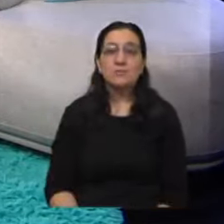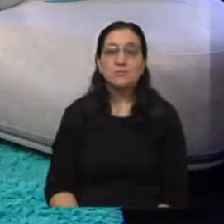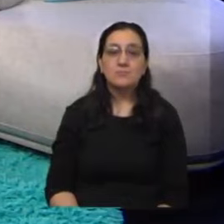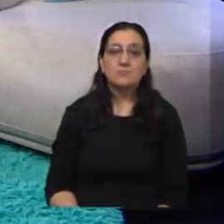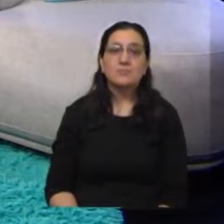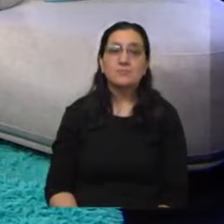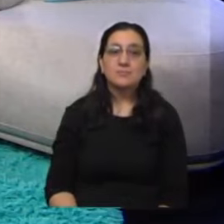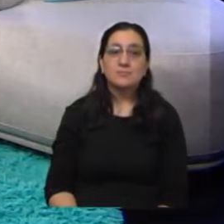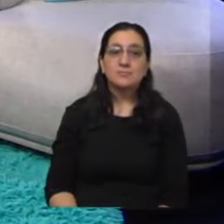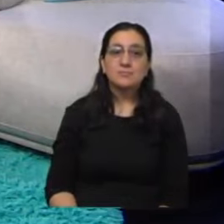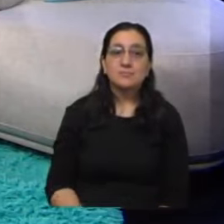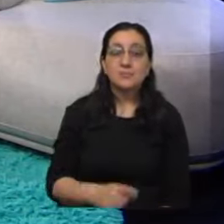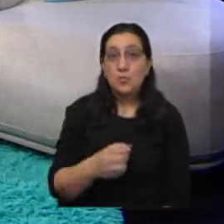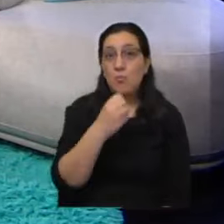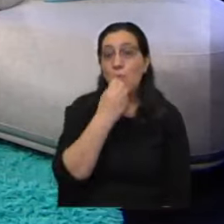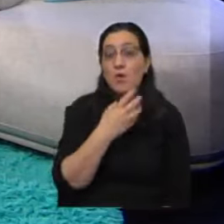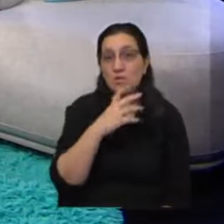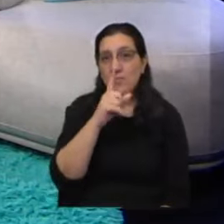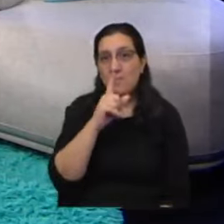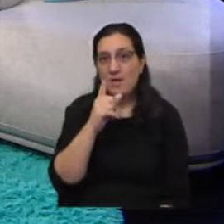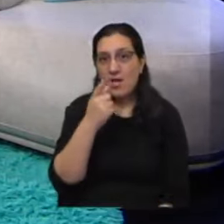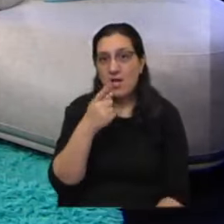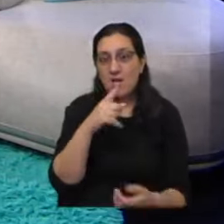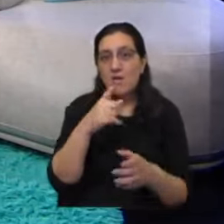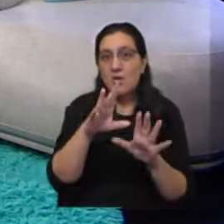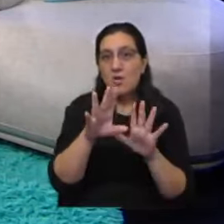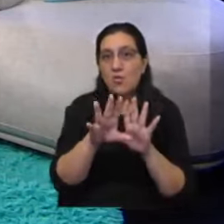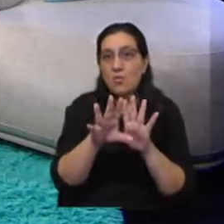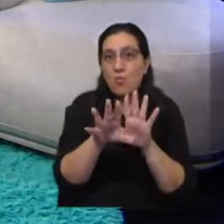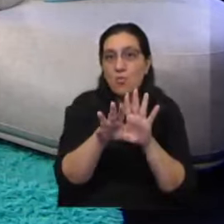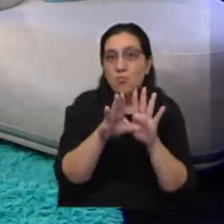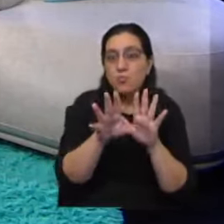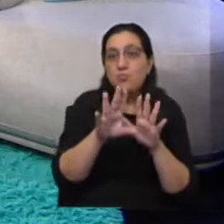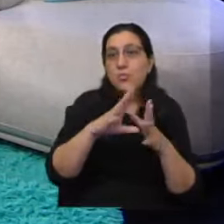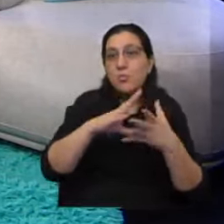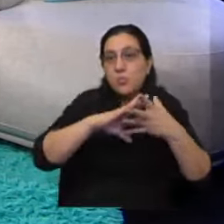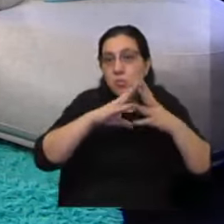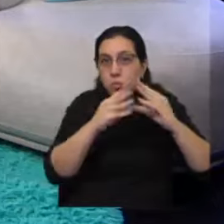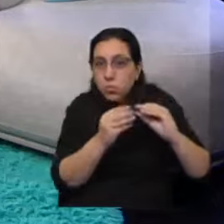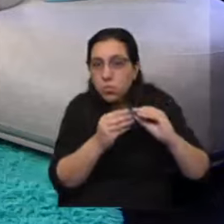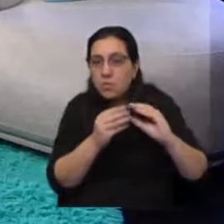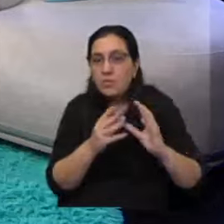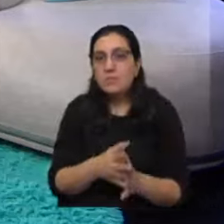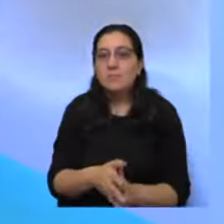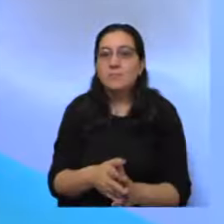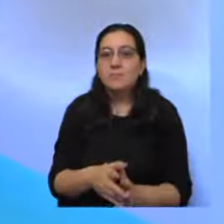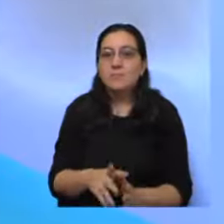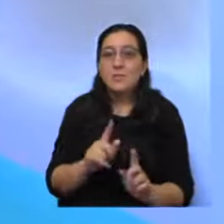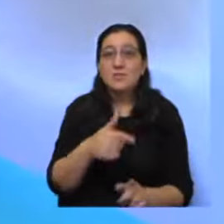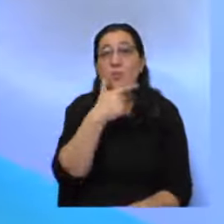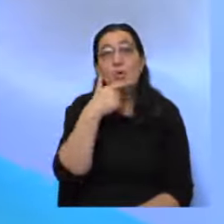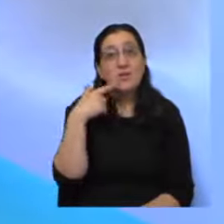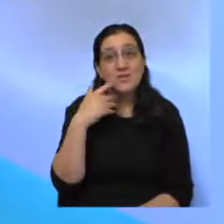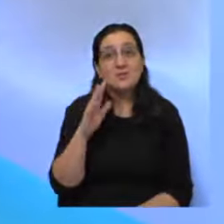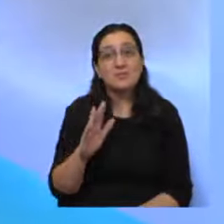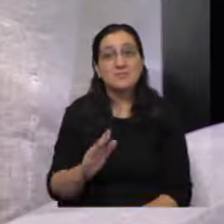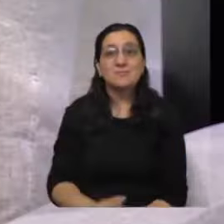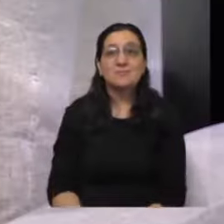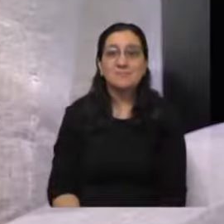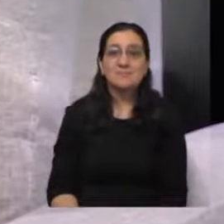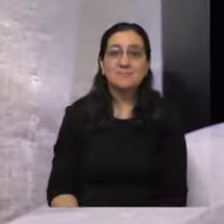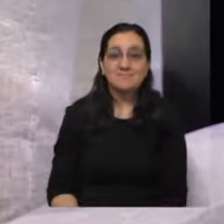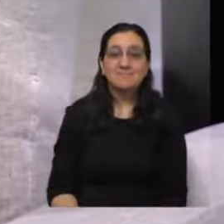Son muy buenos en camuflaje los pulpos, son brutales. Bueno, y sabes que... Y algo un poco amigable con los animales. ¿Qué? Son muy ricos. Son ricos, son buenos.